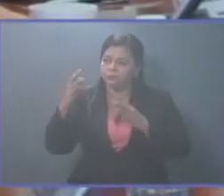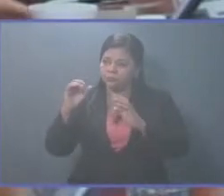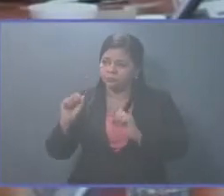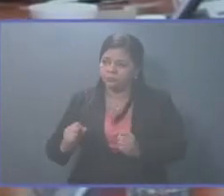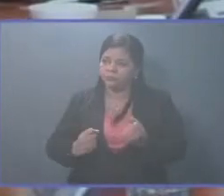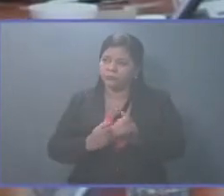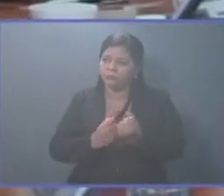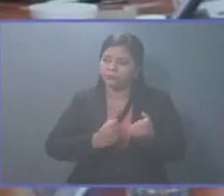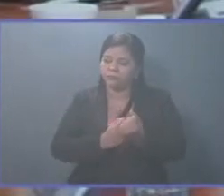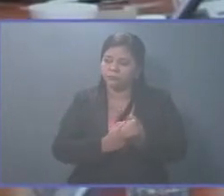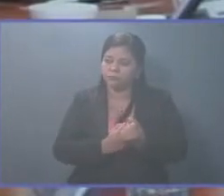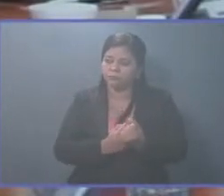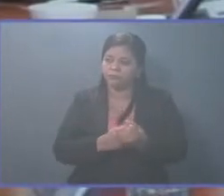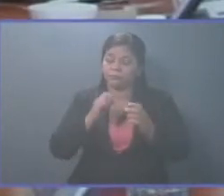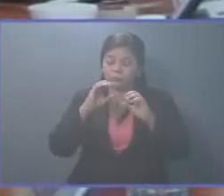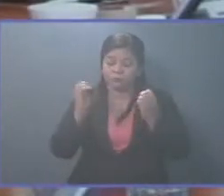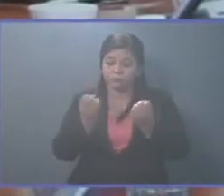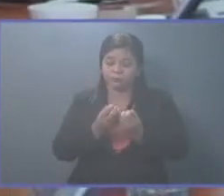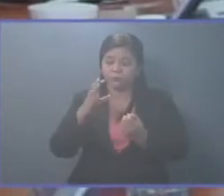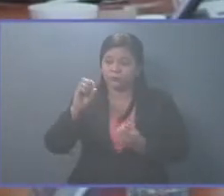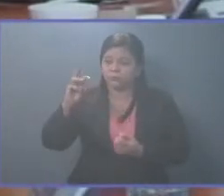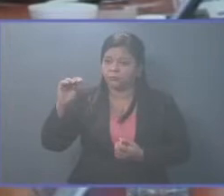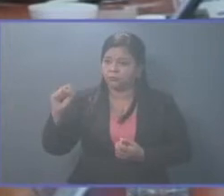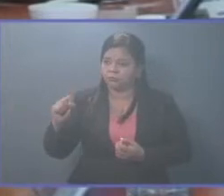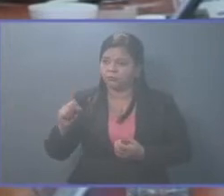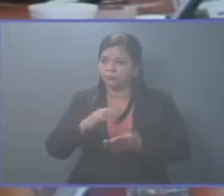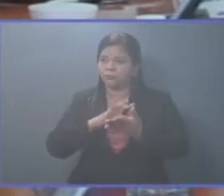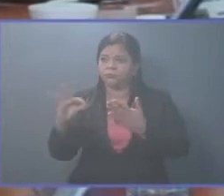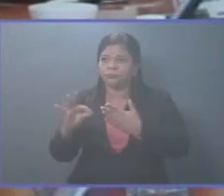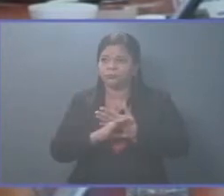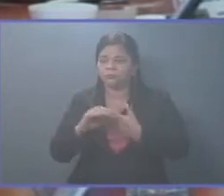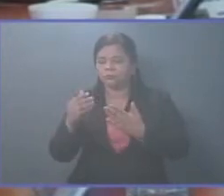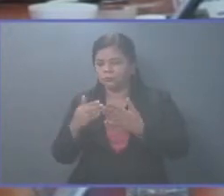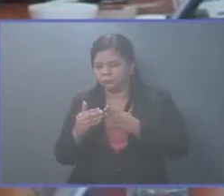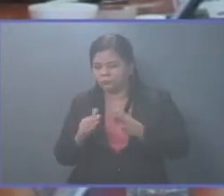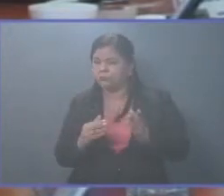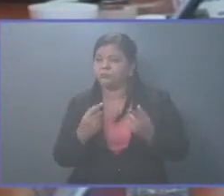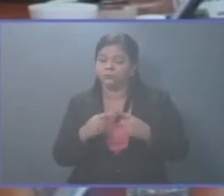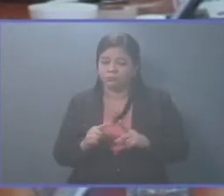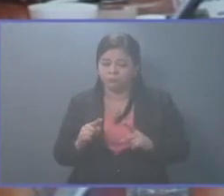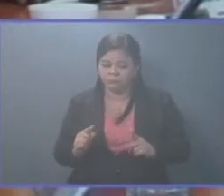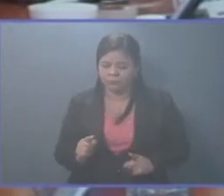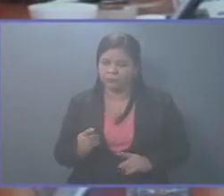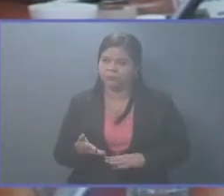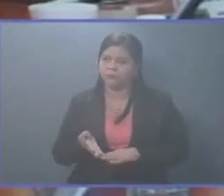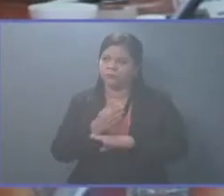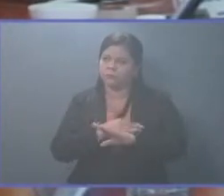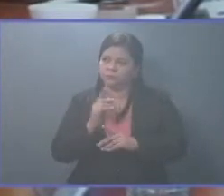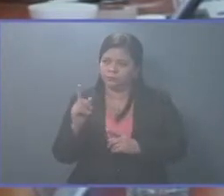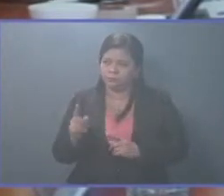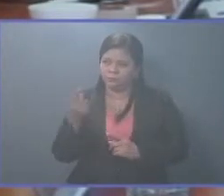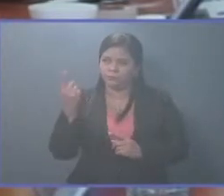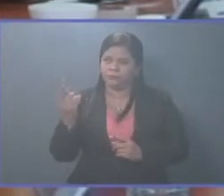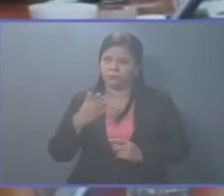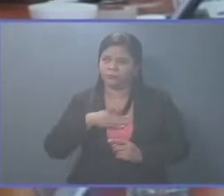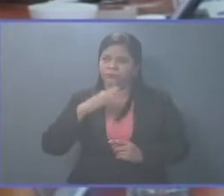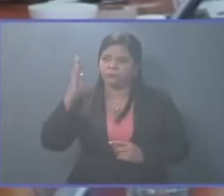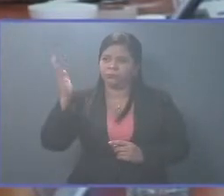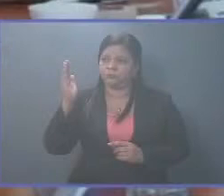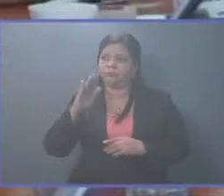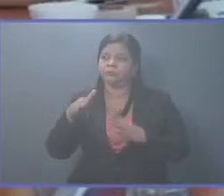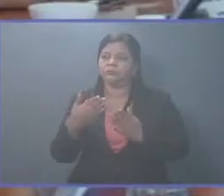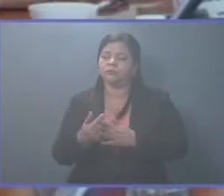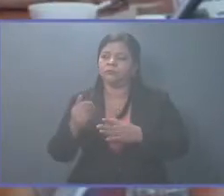parte de la Organización Mundial de Salud en Proyecto Solidarity, ¿verdad? Entonces, al inicio esa fue la primera intervención, al menos con la